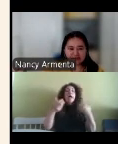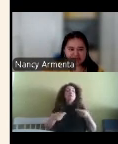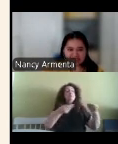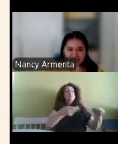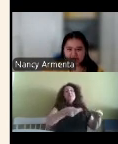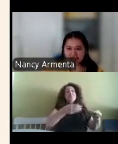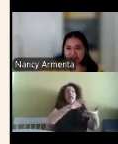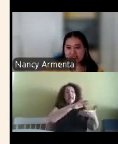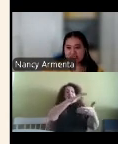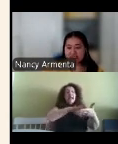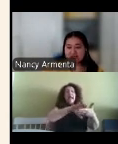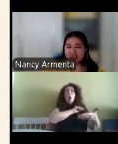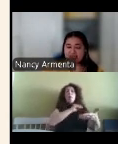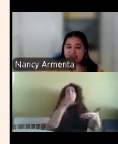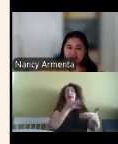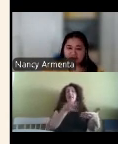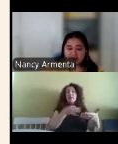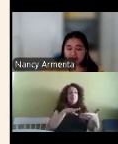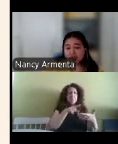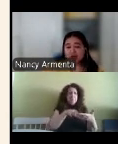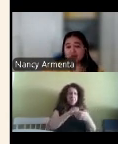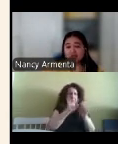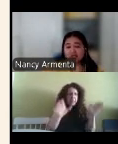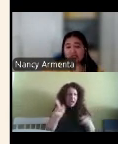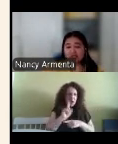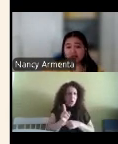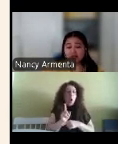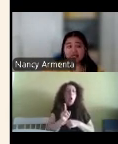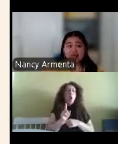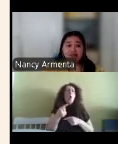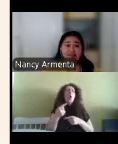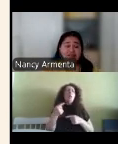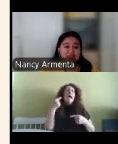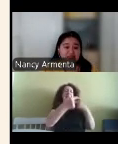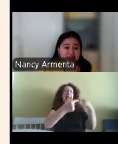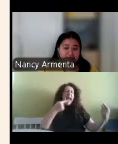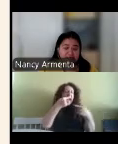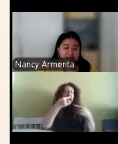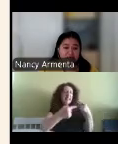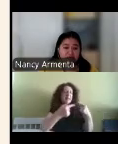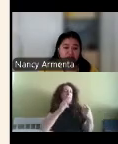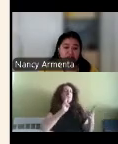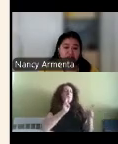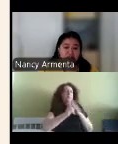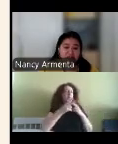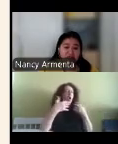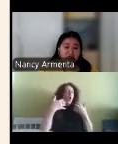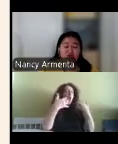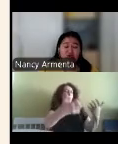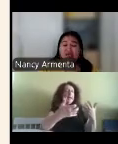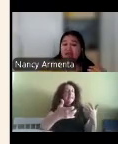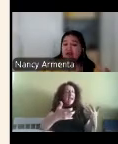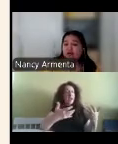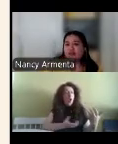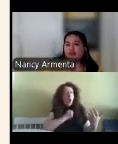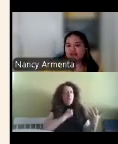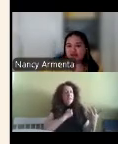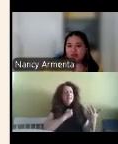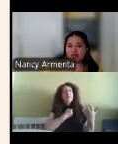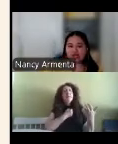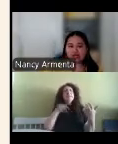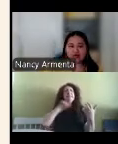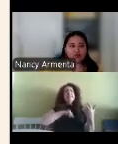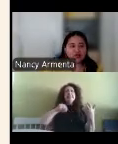estas malas experiencias negativas de recibir comentarios ofensivos, de sentir estas situaciones de rechazo, el no